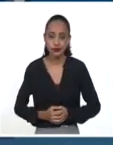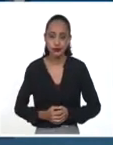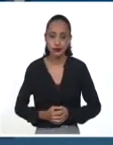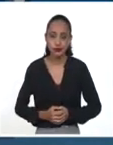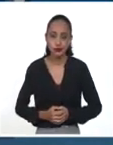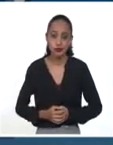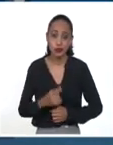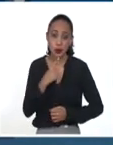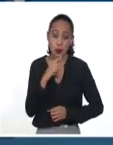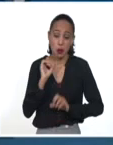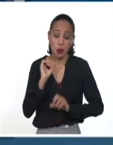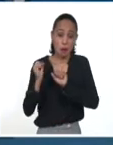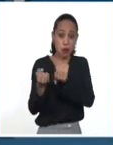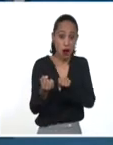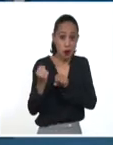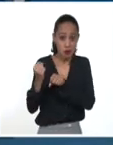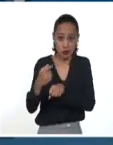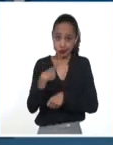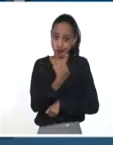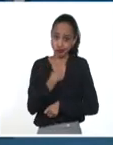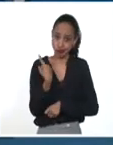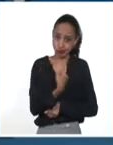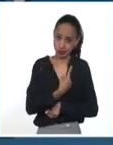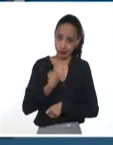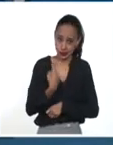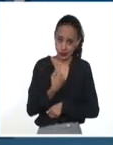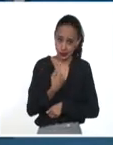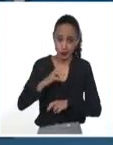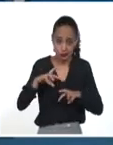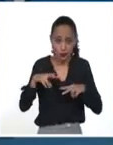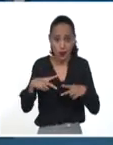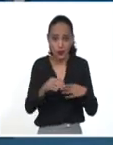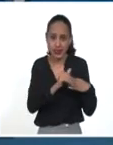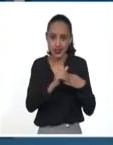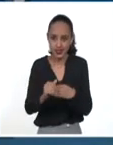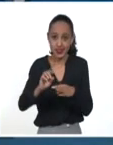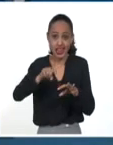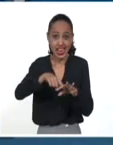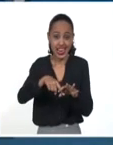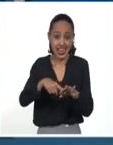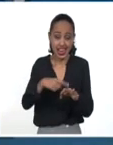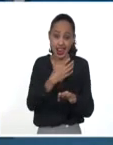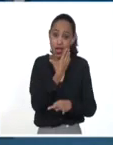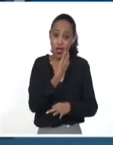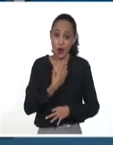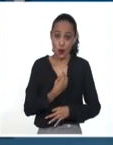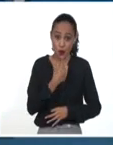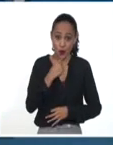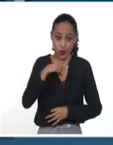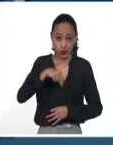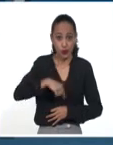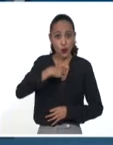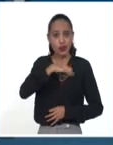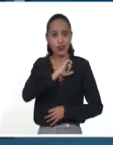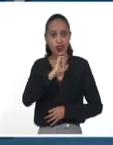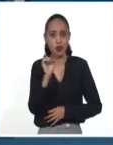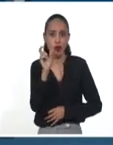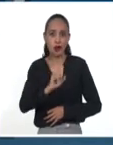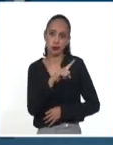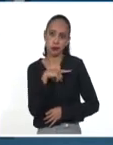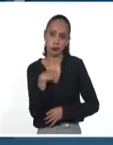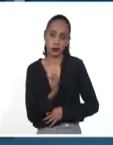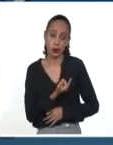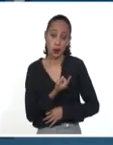ponches propinados, lo que les reafirma en ese liderato. La Isla sigue en la batalla y esta tarde derrotó a Camagüey en el Labra. Los agramontinos